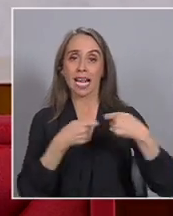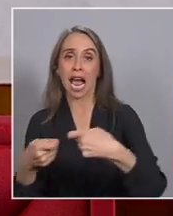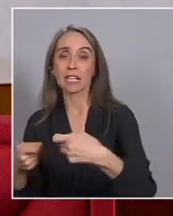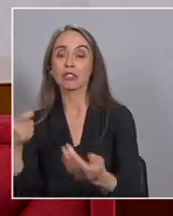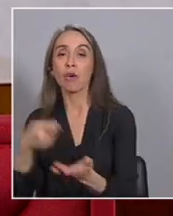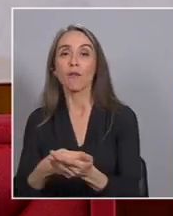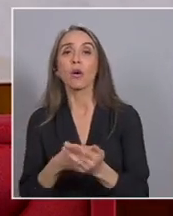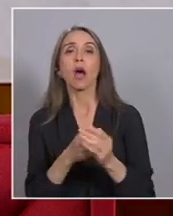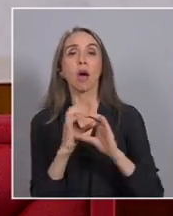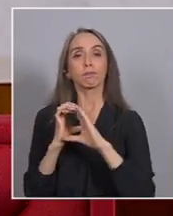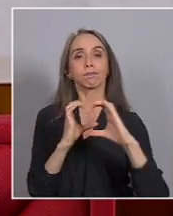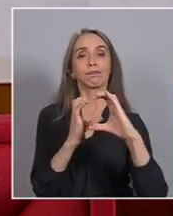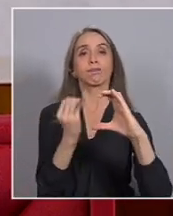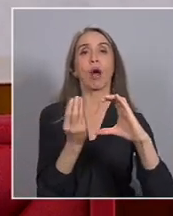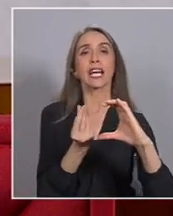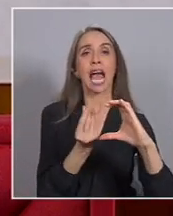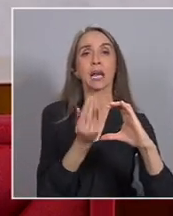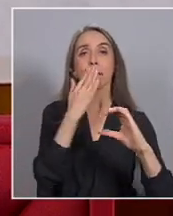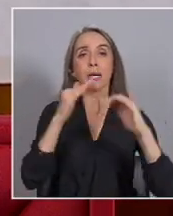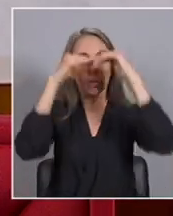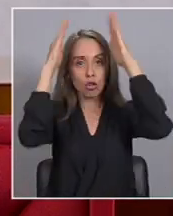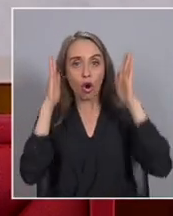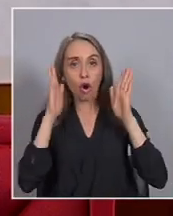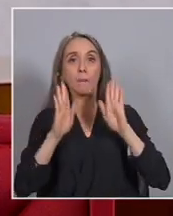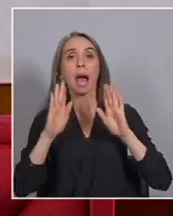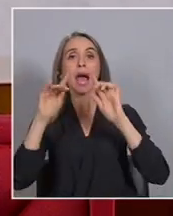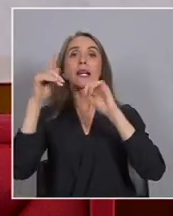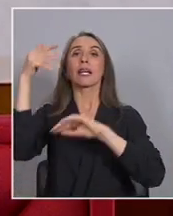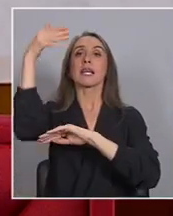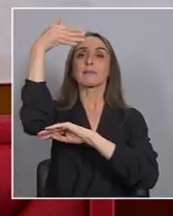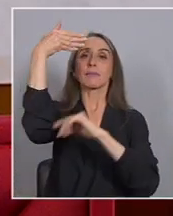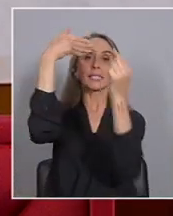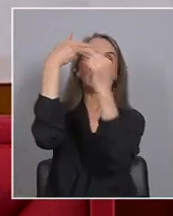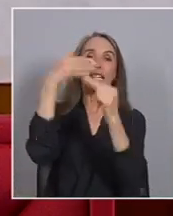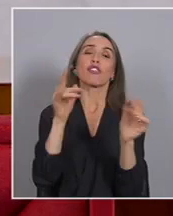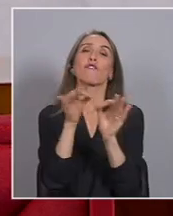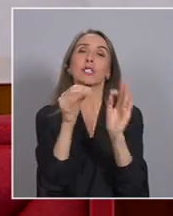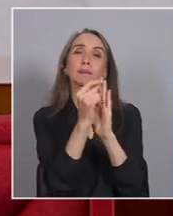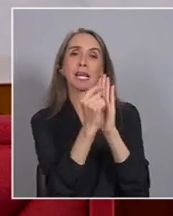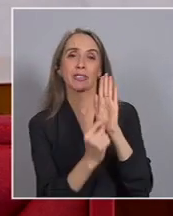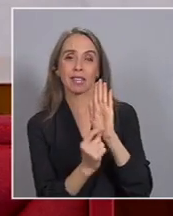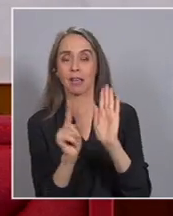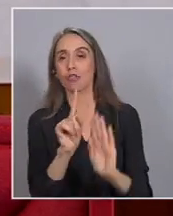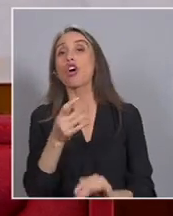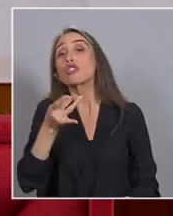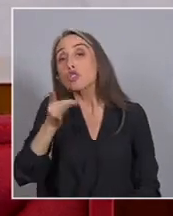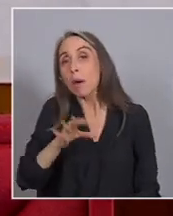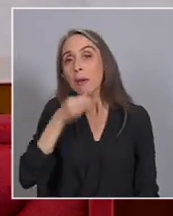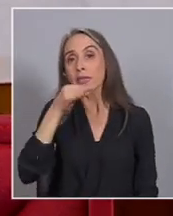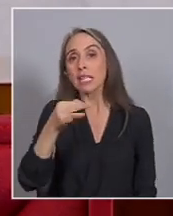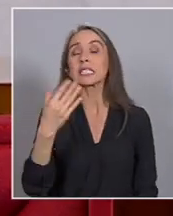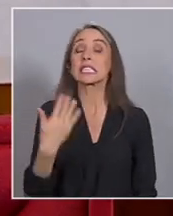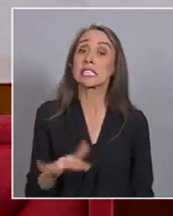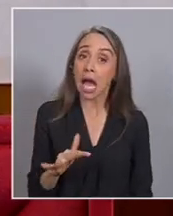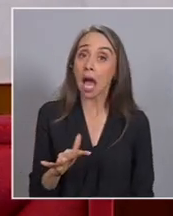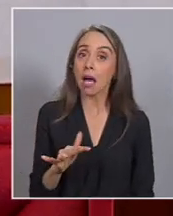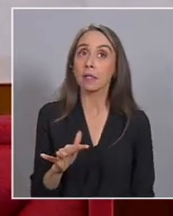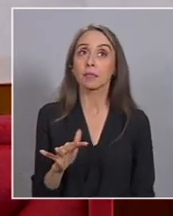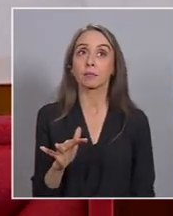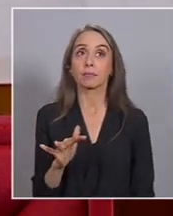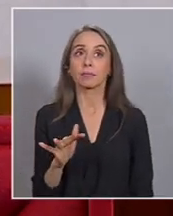adquirir buses de calidad y mejores paraderos y señalética, pero no me voy a detener en el detalle, solo decirles que hemos incorporado